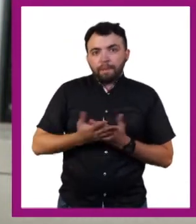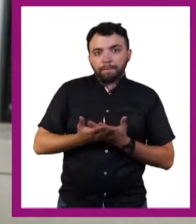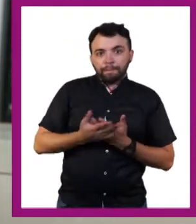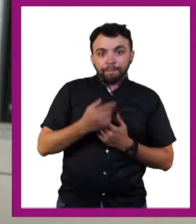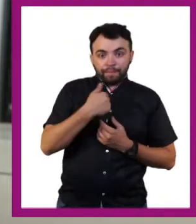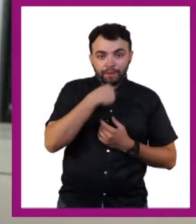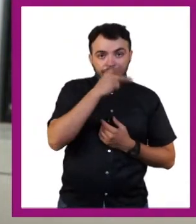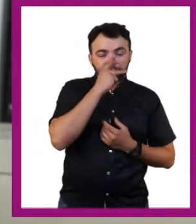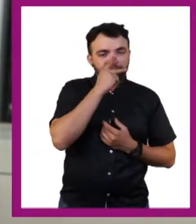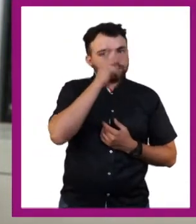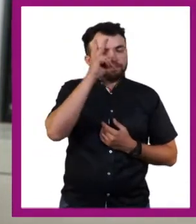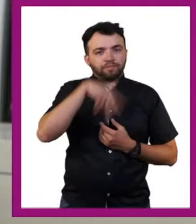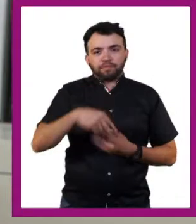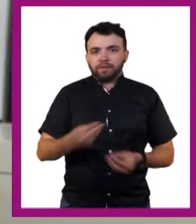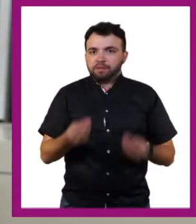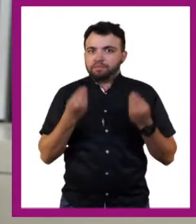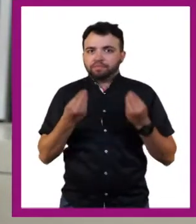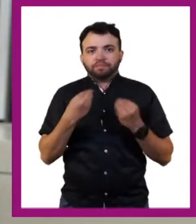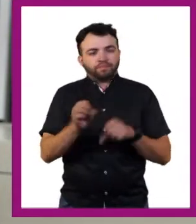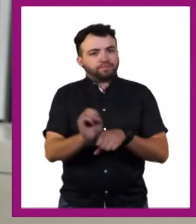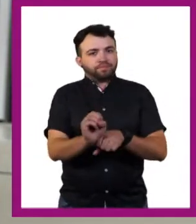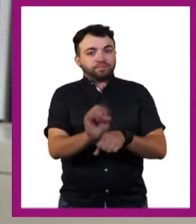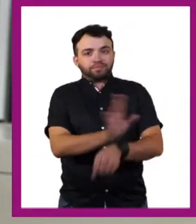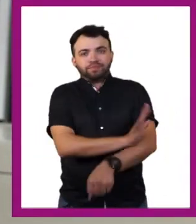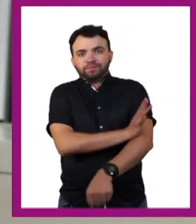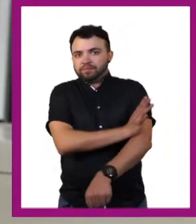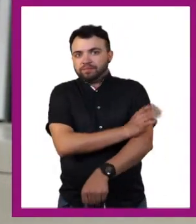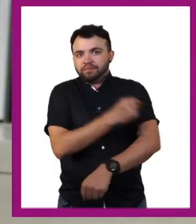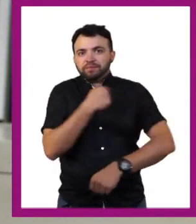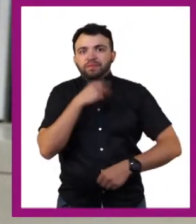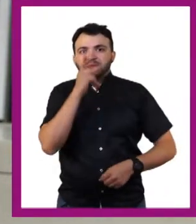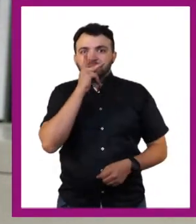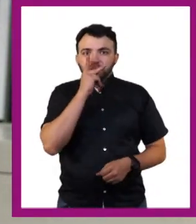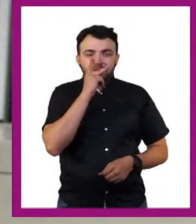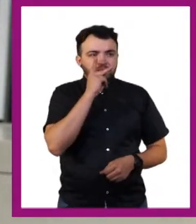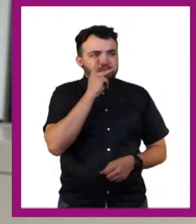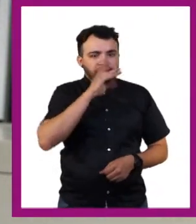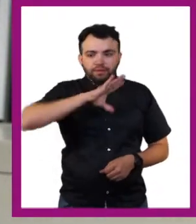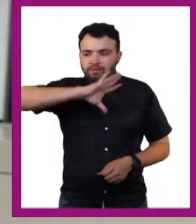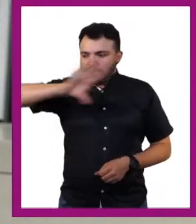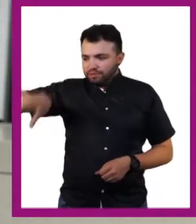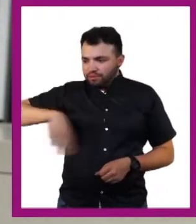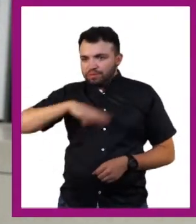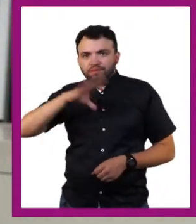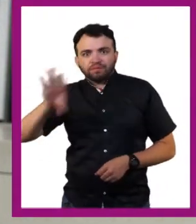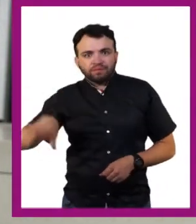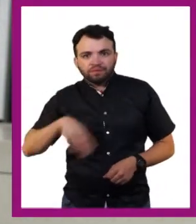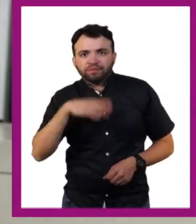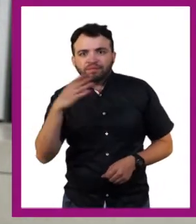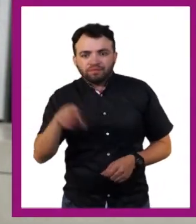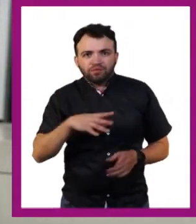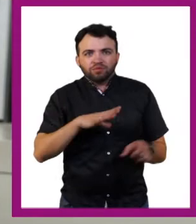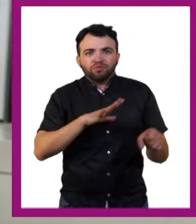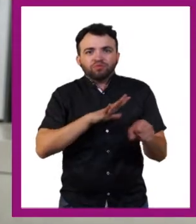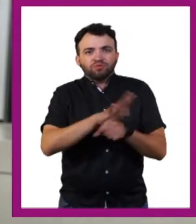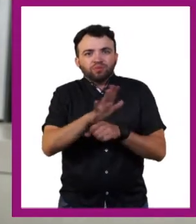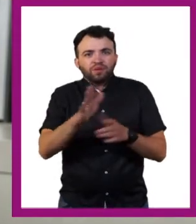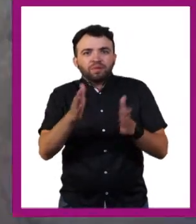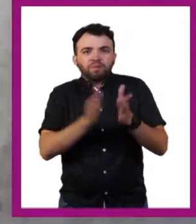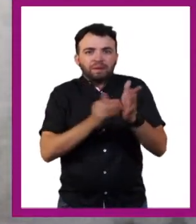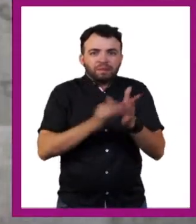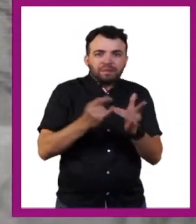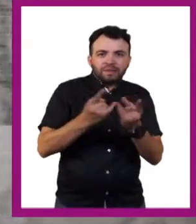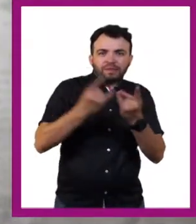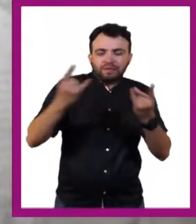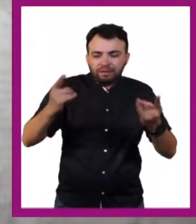estaba súper emocionado. Bueno, el pobre hombre no paraba de buscar documentos de hecho él encontró